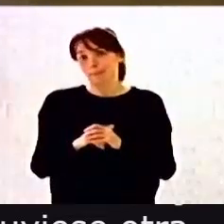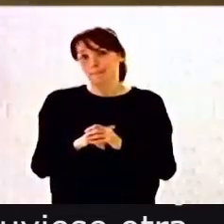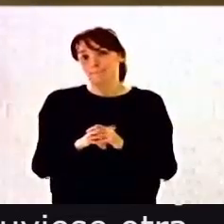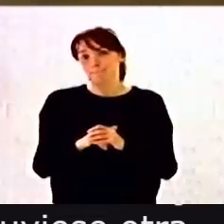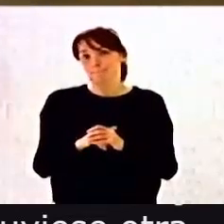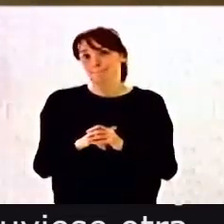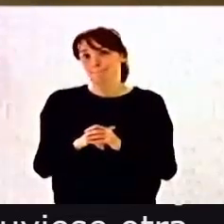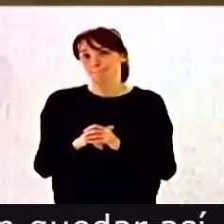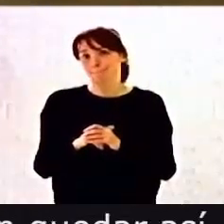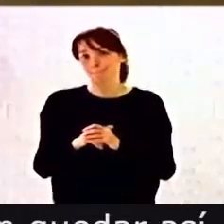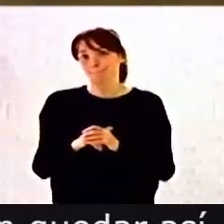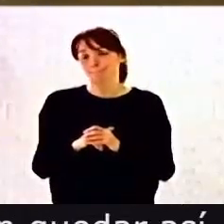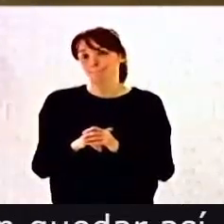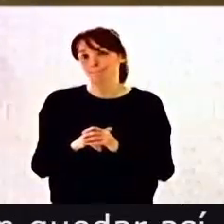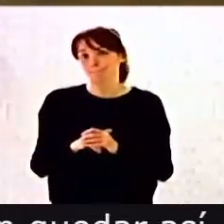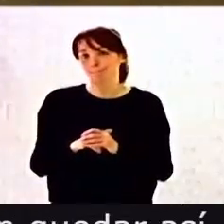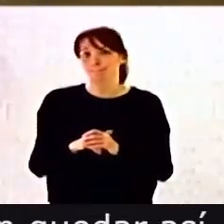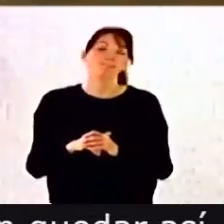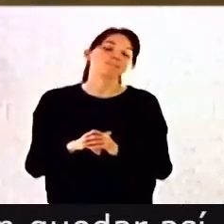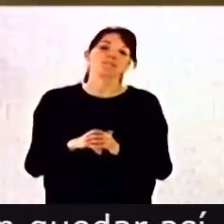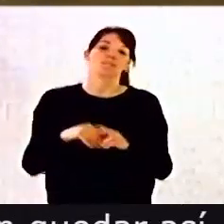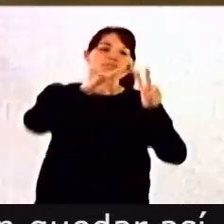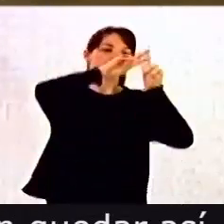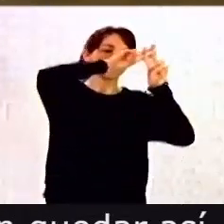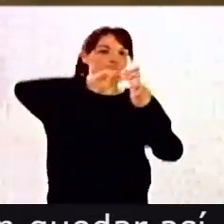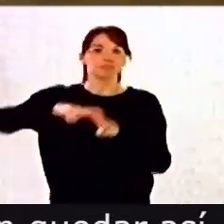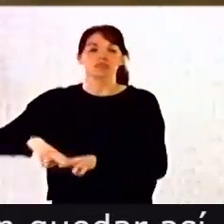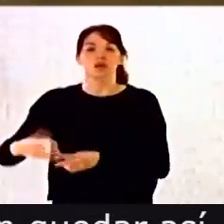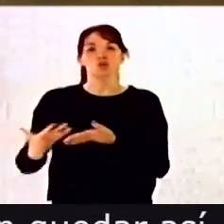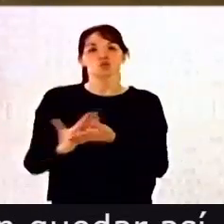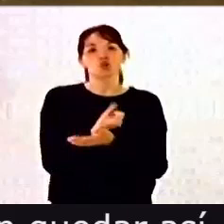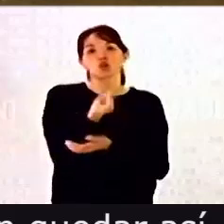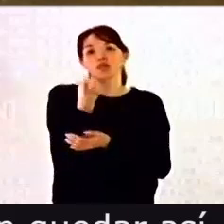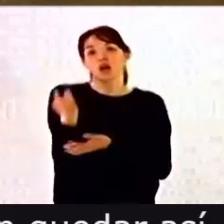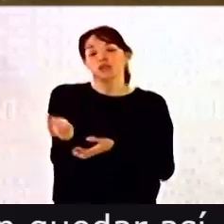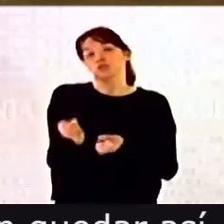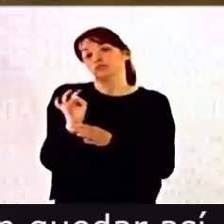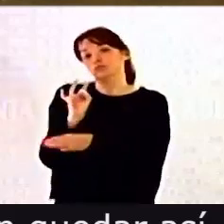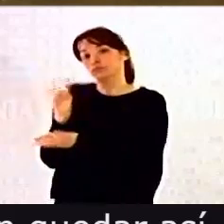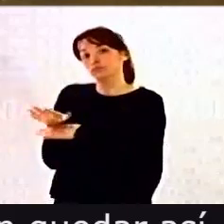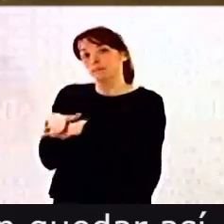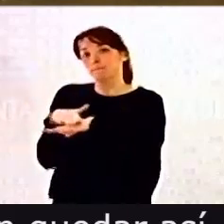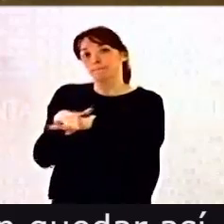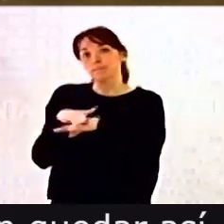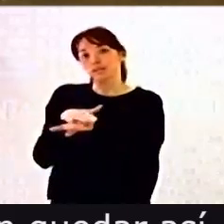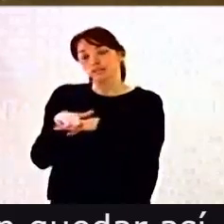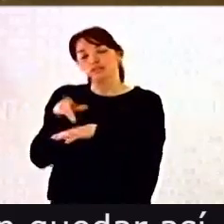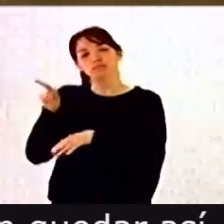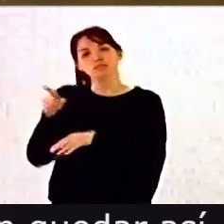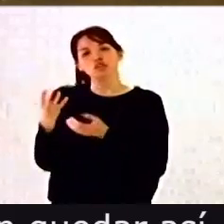en la revisión que hemos hecho de todos los datos enviados a la Fiscalía, y estos pueden ser también